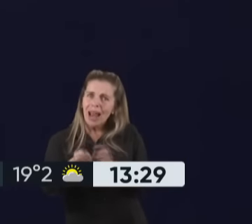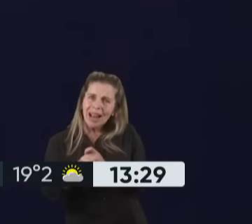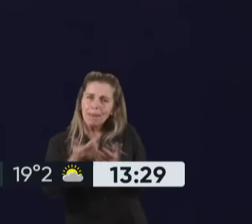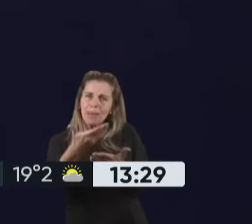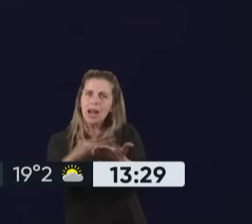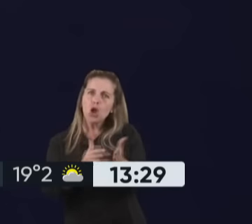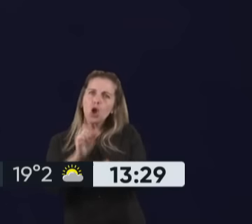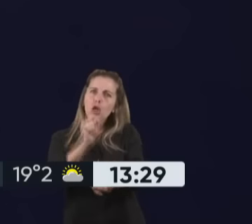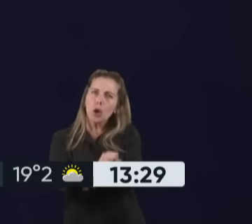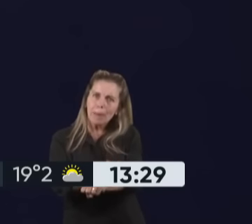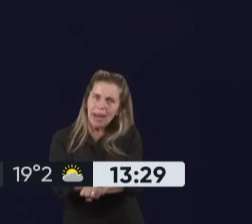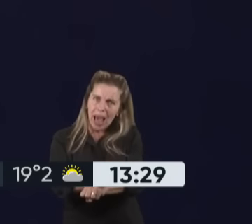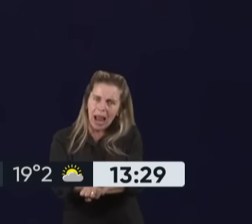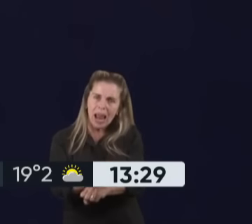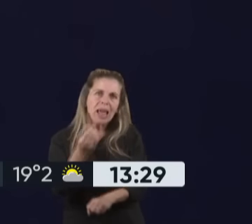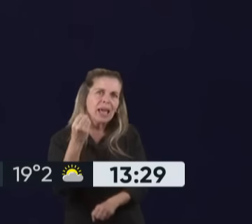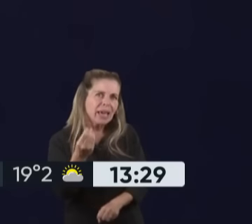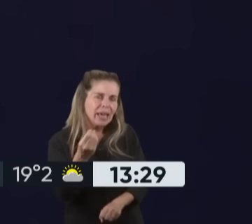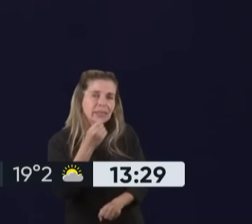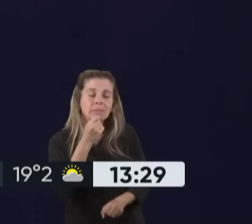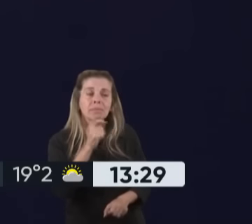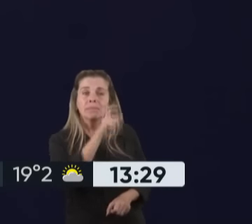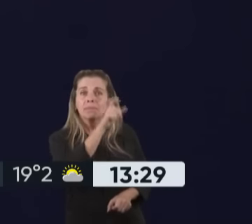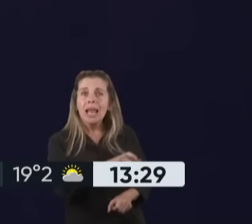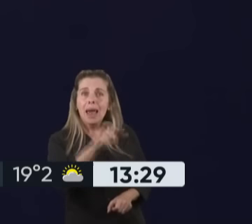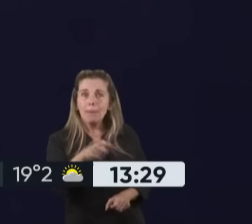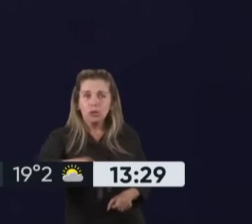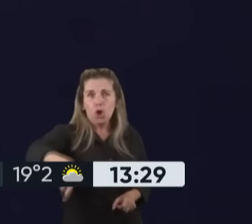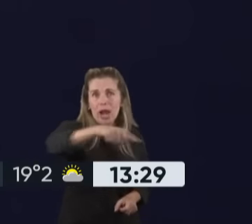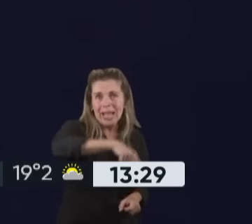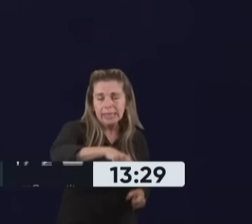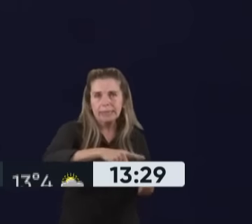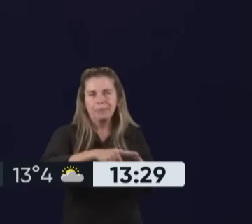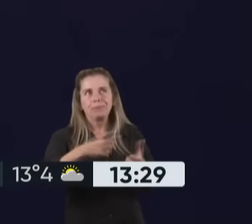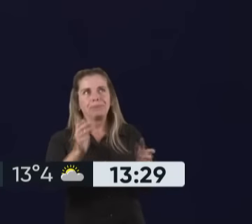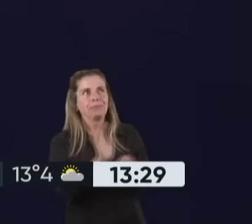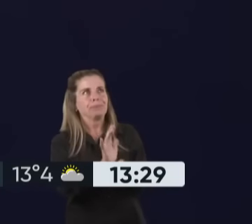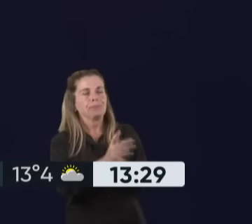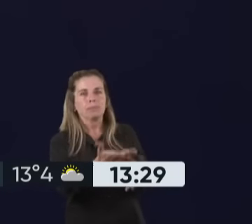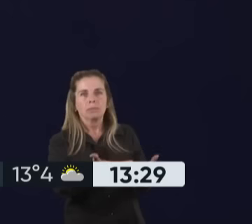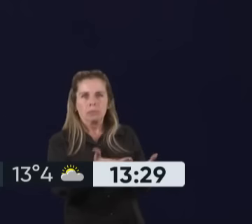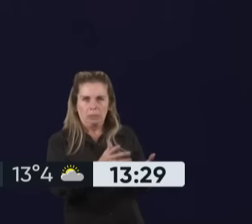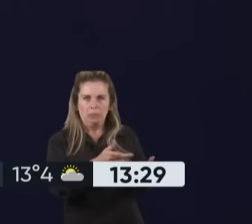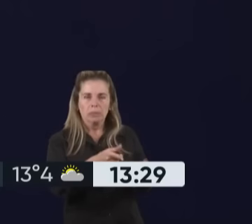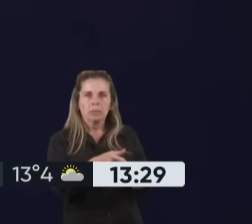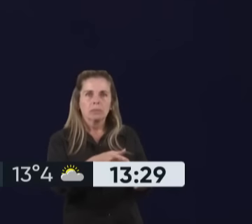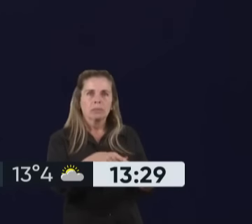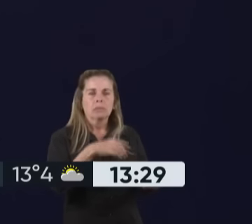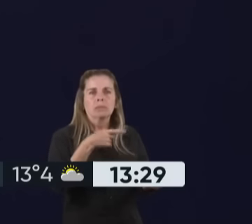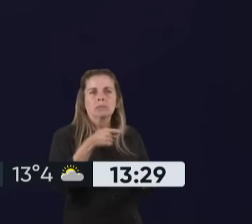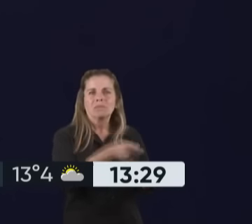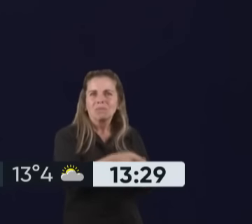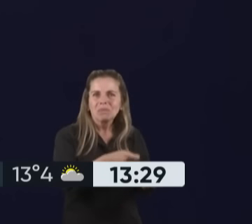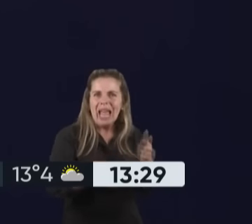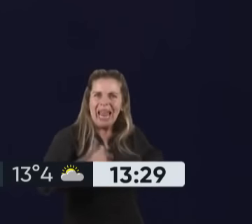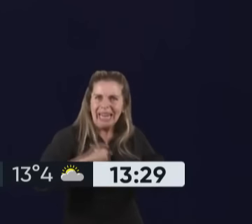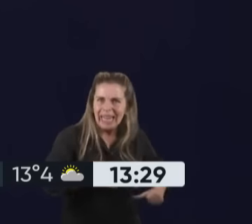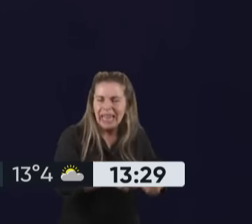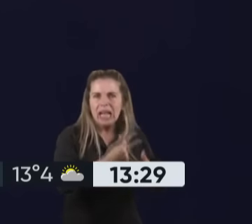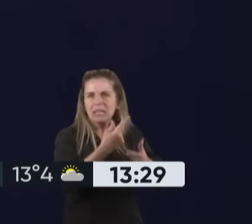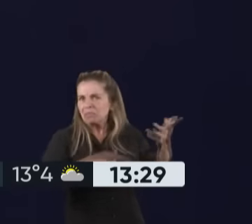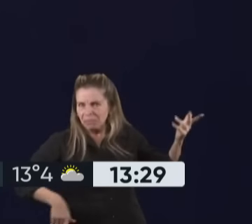es que las víctimas van a tener una posibilidad de intervenir en